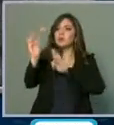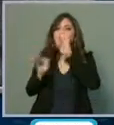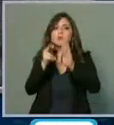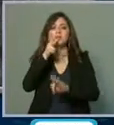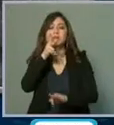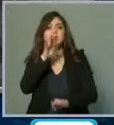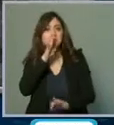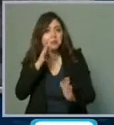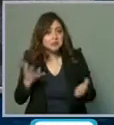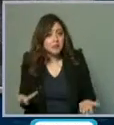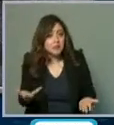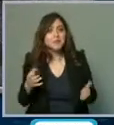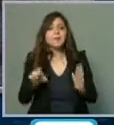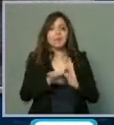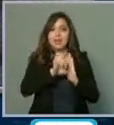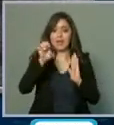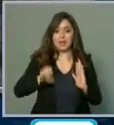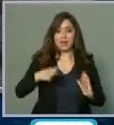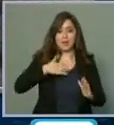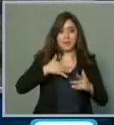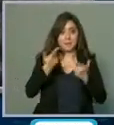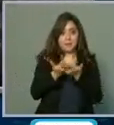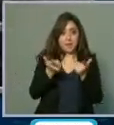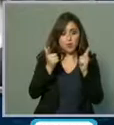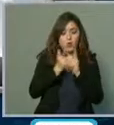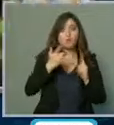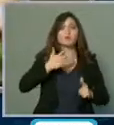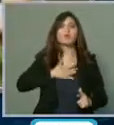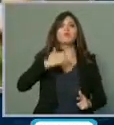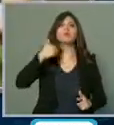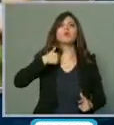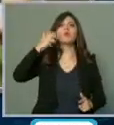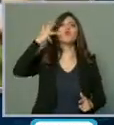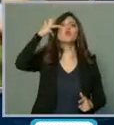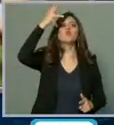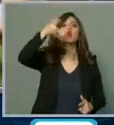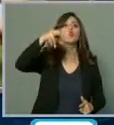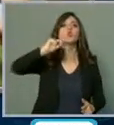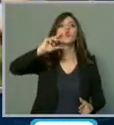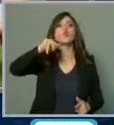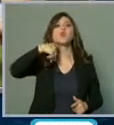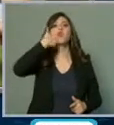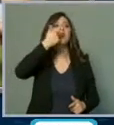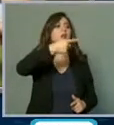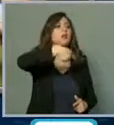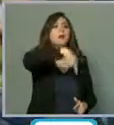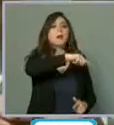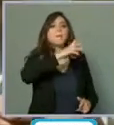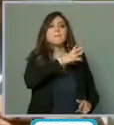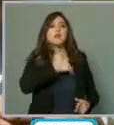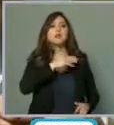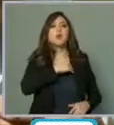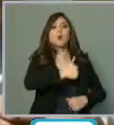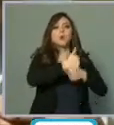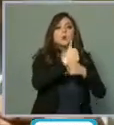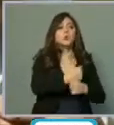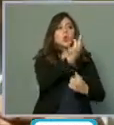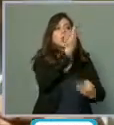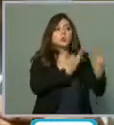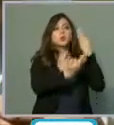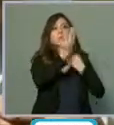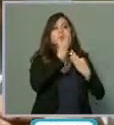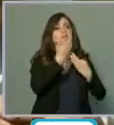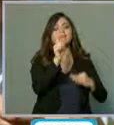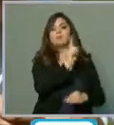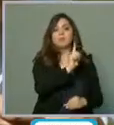mi caso, por ejemplo, ya empiezo a pensar en la vejez y yo no quiero ser una carga para mis hijos, ¿no? Pero por el otro lado también,